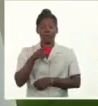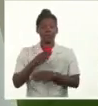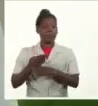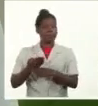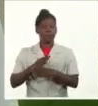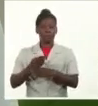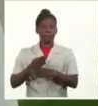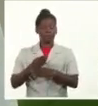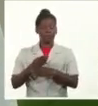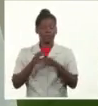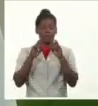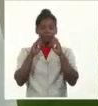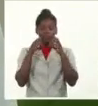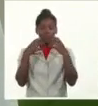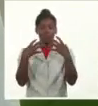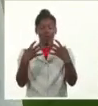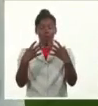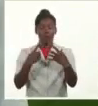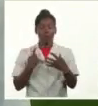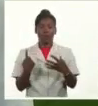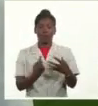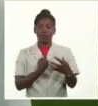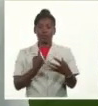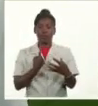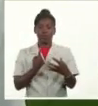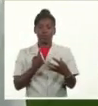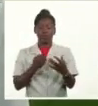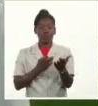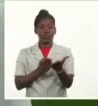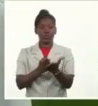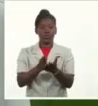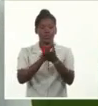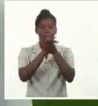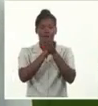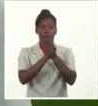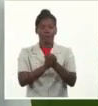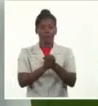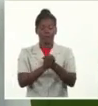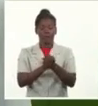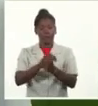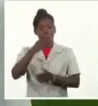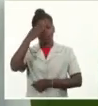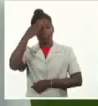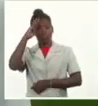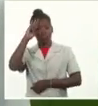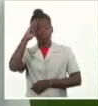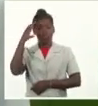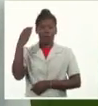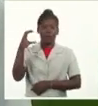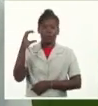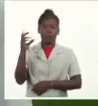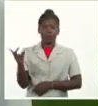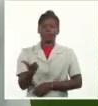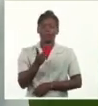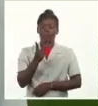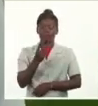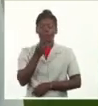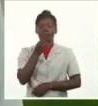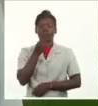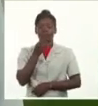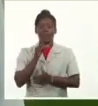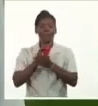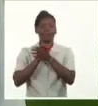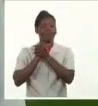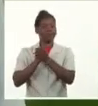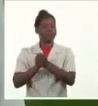significación para relanzar y profundizar las relaciones entre los gobiernos y los pueblos de Colombia y Cuba,